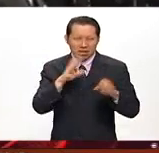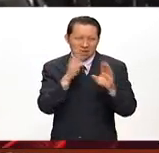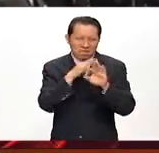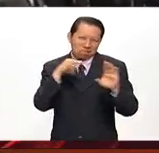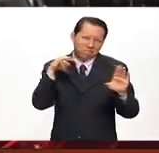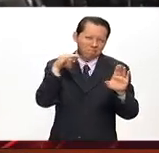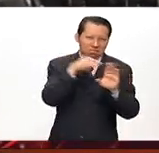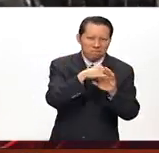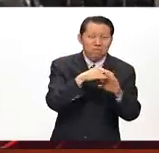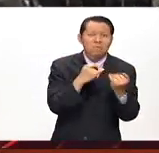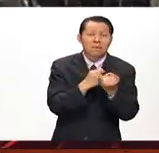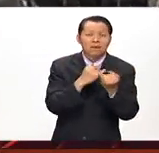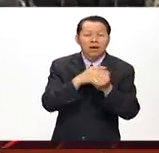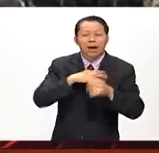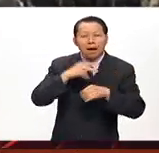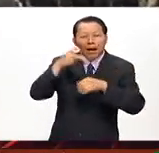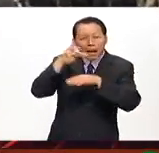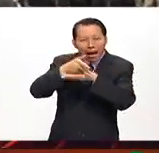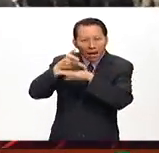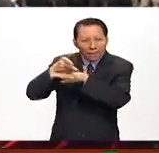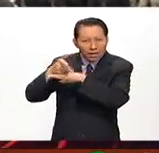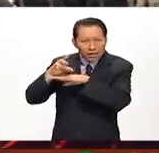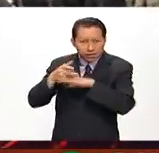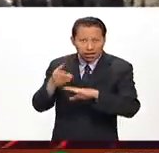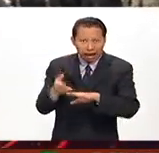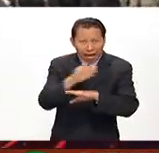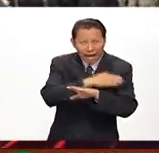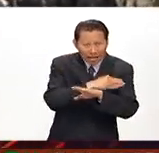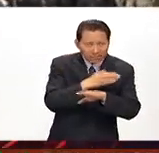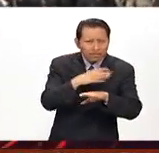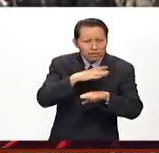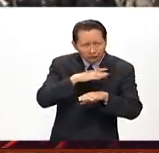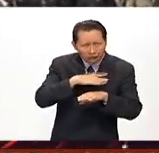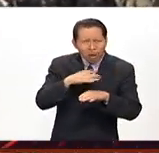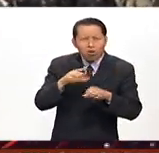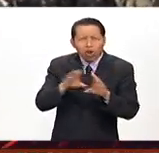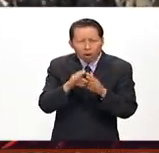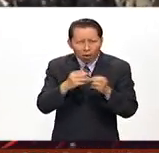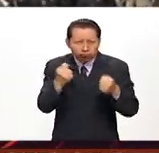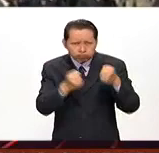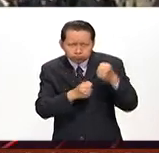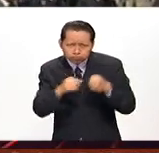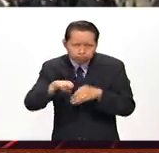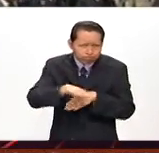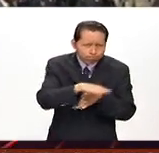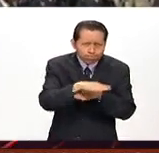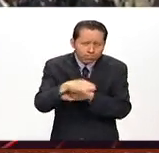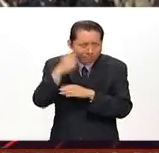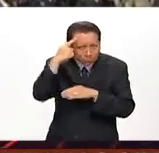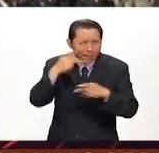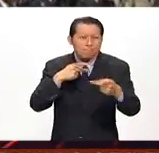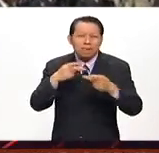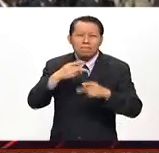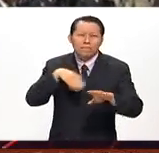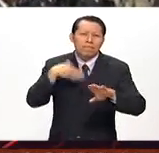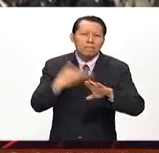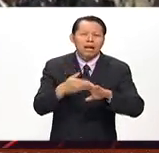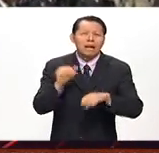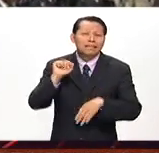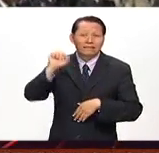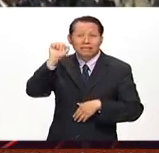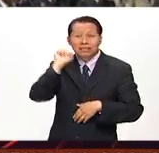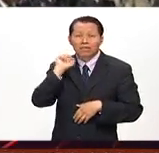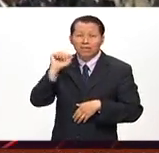cámaras de circuito cerrado lo captaron recorriendo el lugar de los hechos para preparar el ataque. El sábado, el Estado Islámico emitió